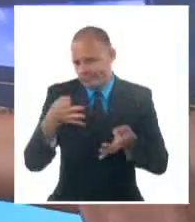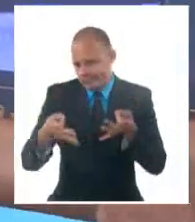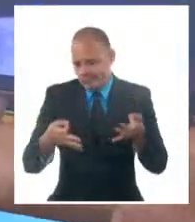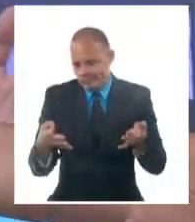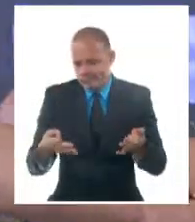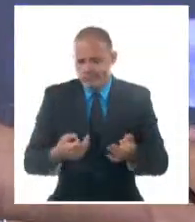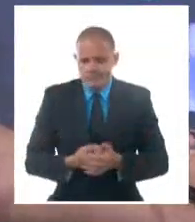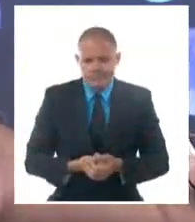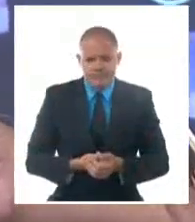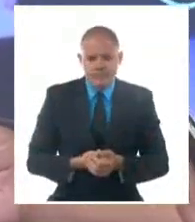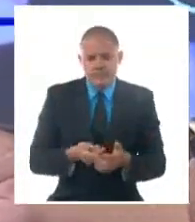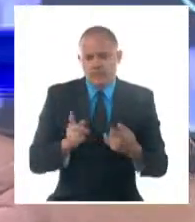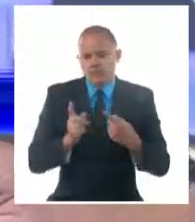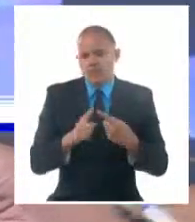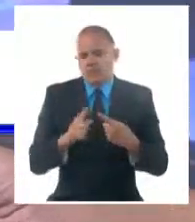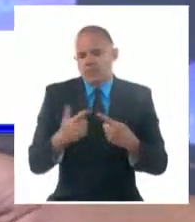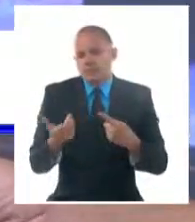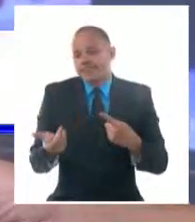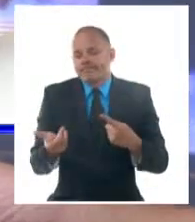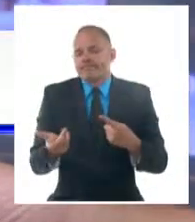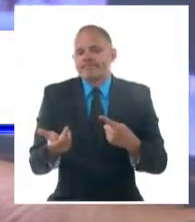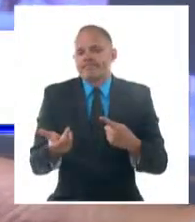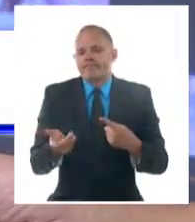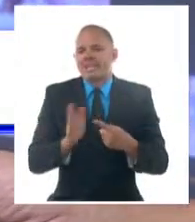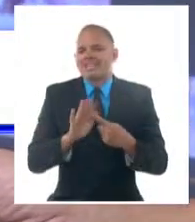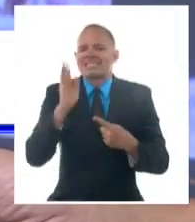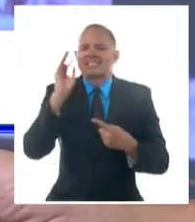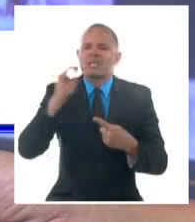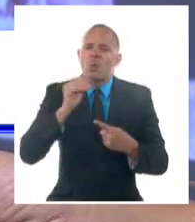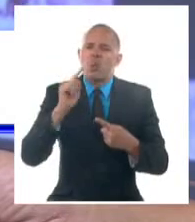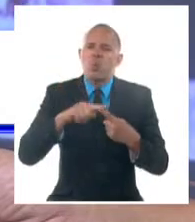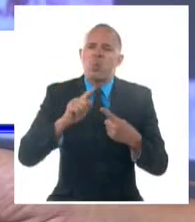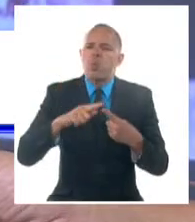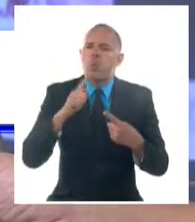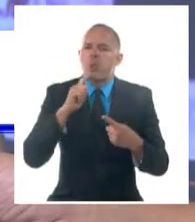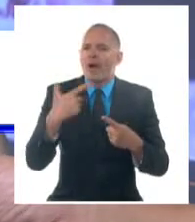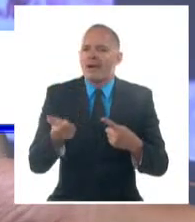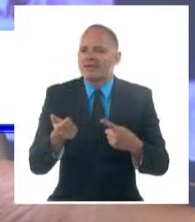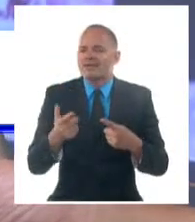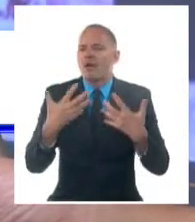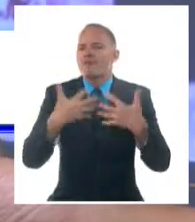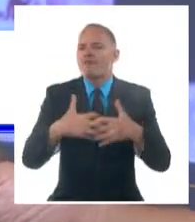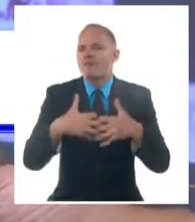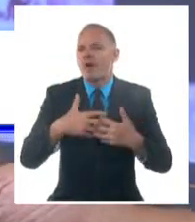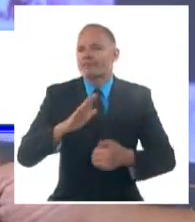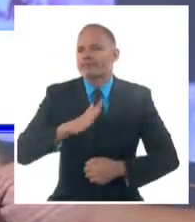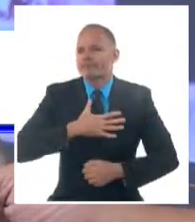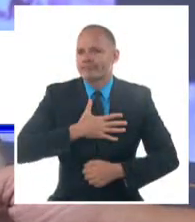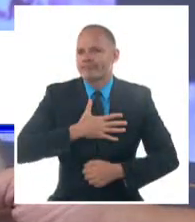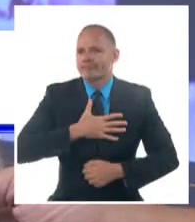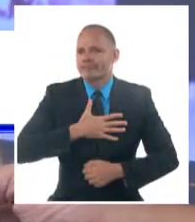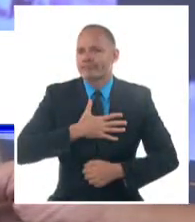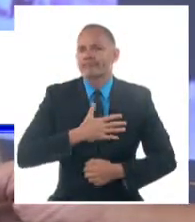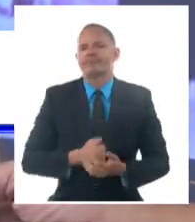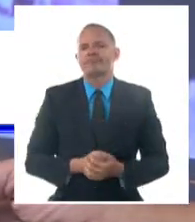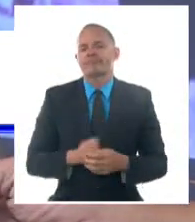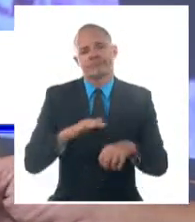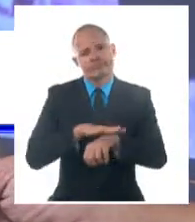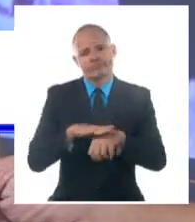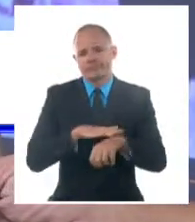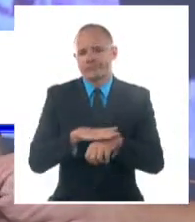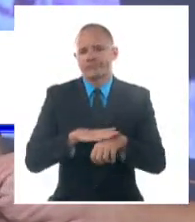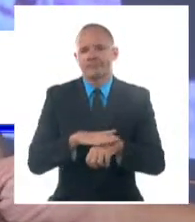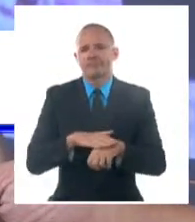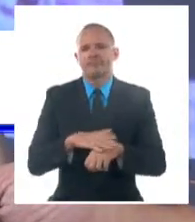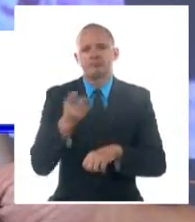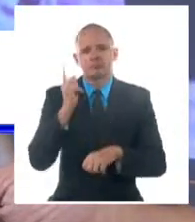comportamiento. Primero, se nos salió de servicio la unidad número uno de la termoeléctrica de Santa Cruz del Norte, que estaba en servicio en